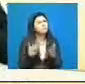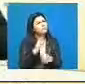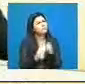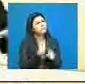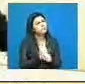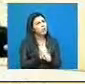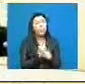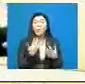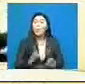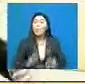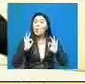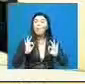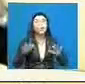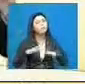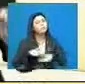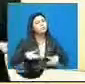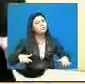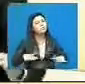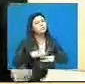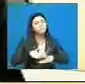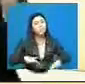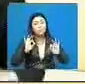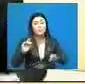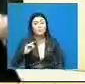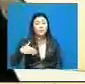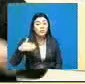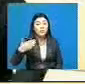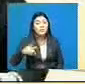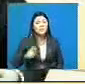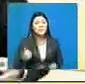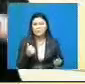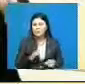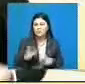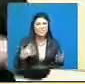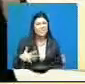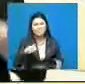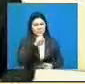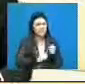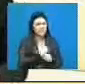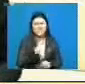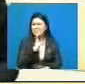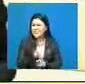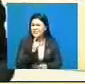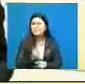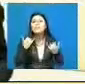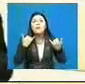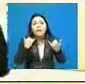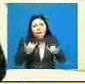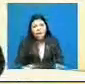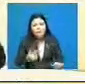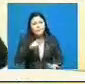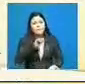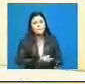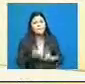con aguas en calma. Precisamente se adoptó para manejar años y coyunturas como la actual.